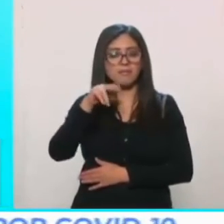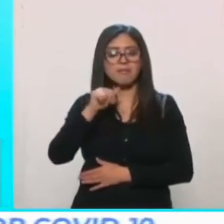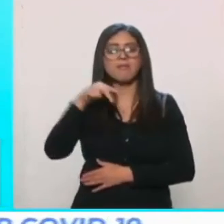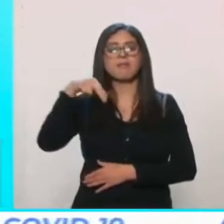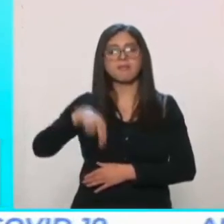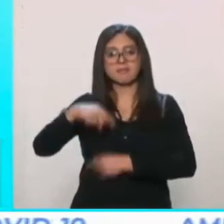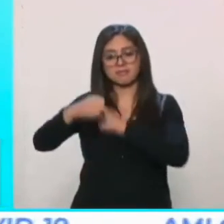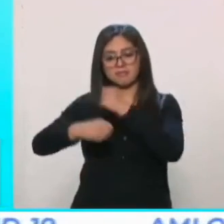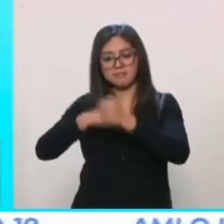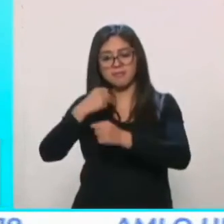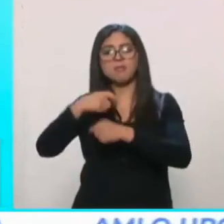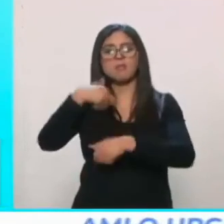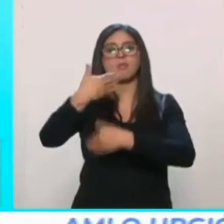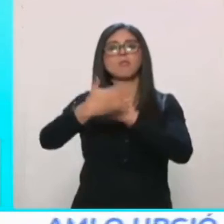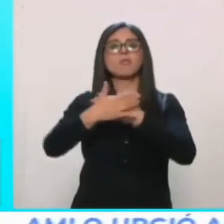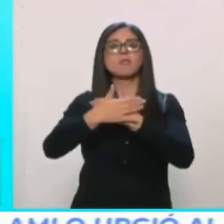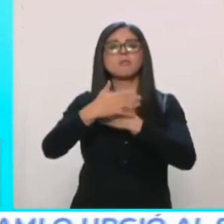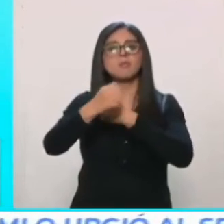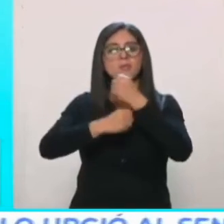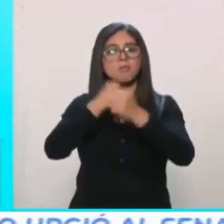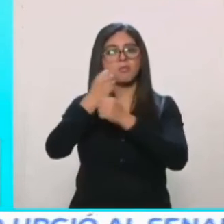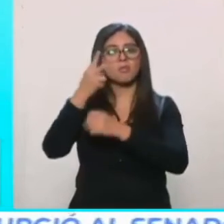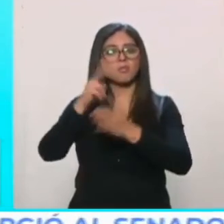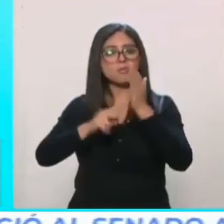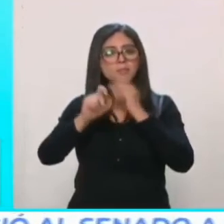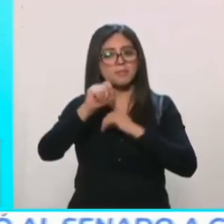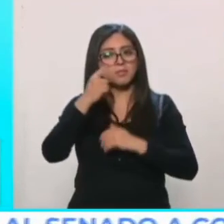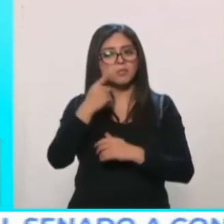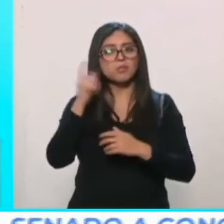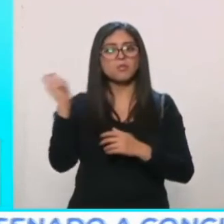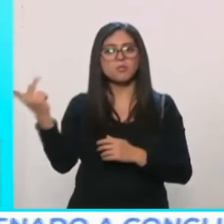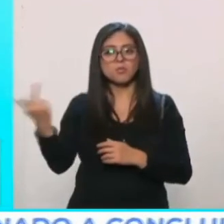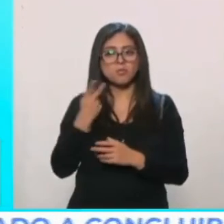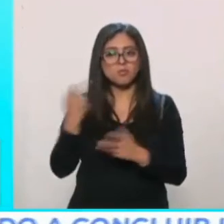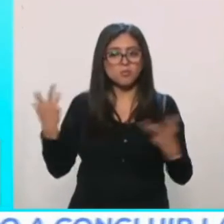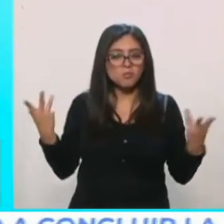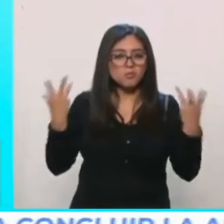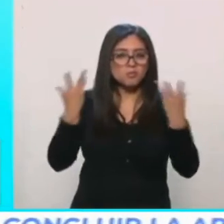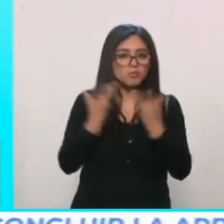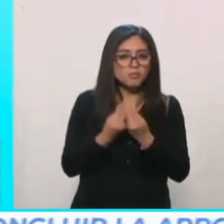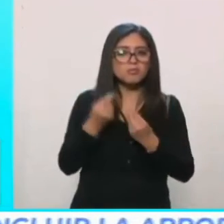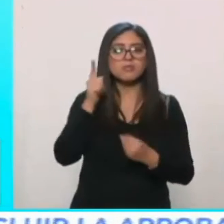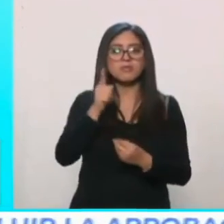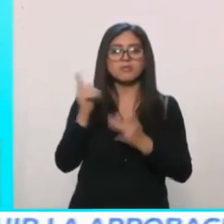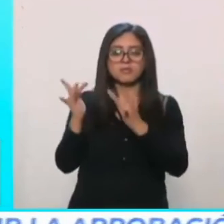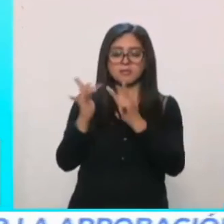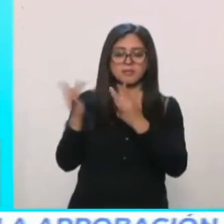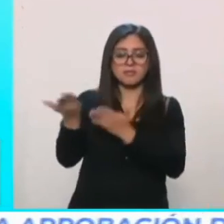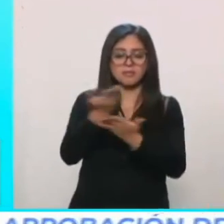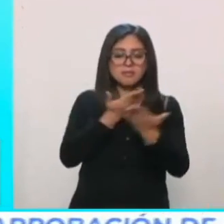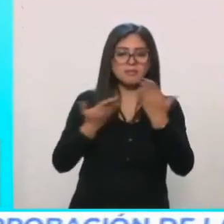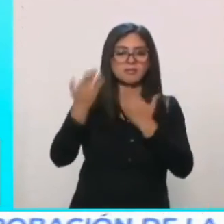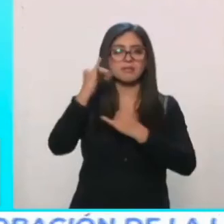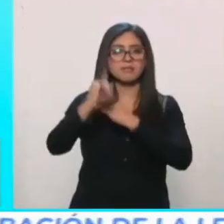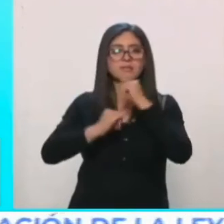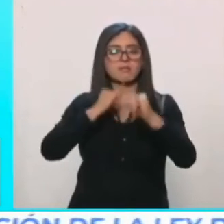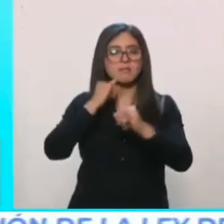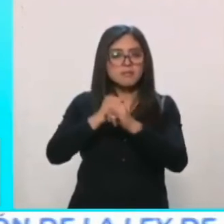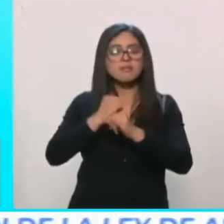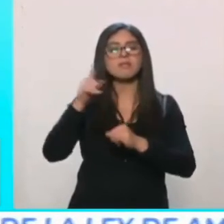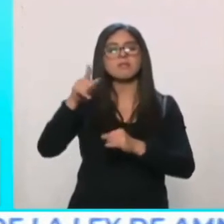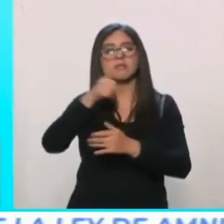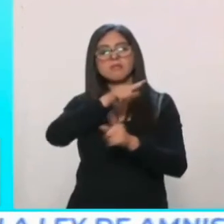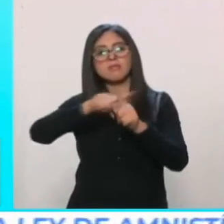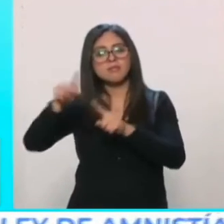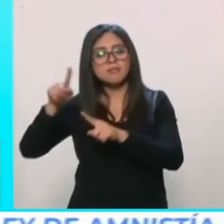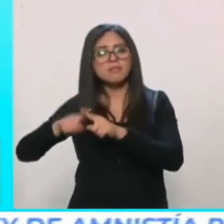viene, este año y el próximo, sino también copresidir CGLU, que es la Red Internacional de Ciudades.